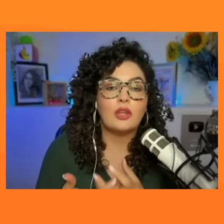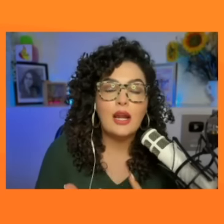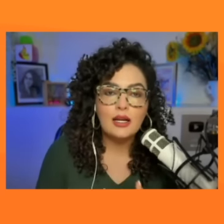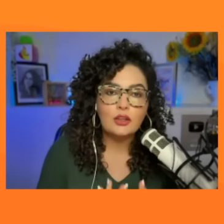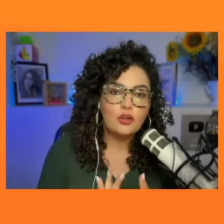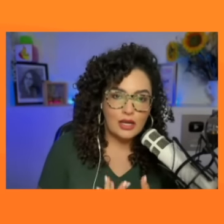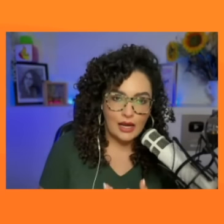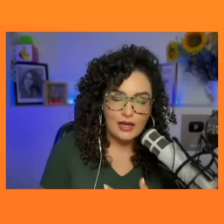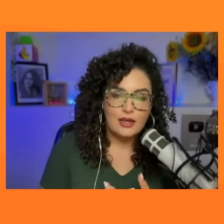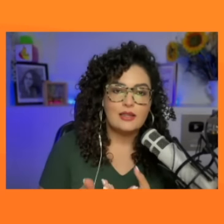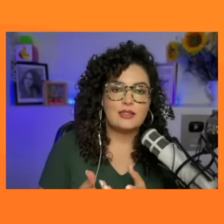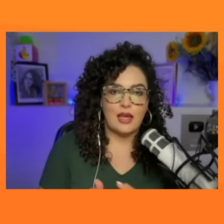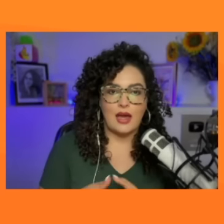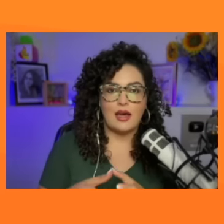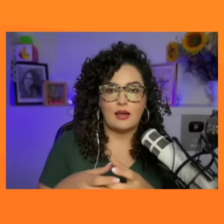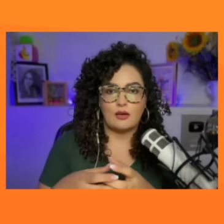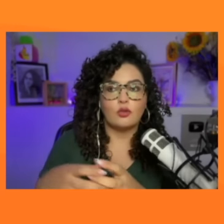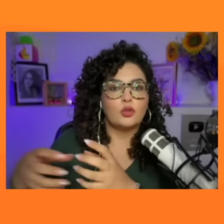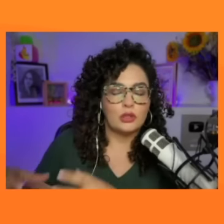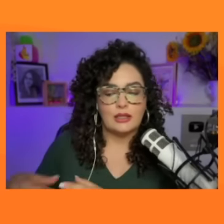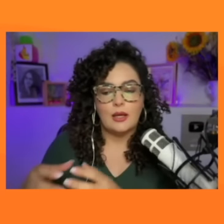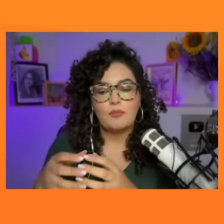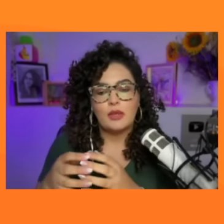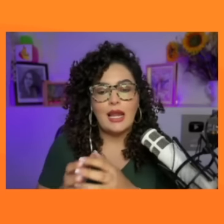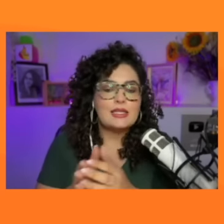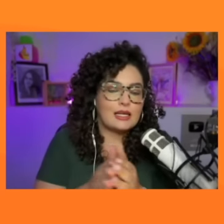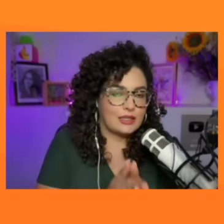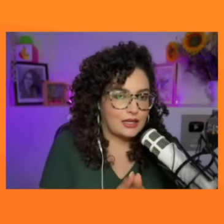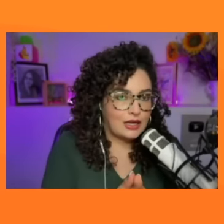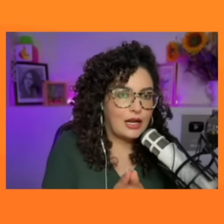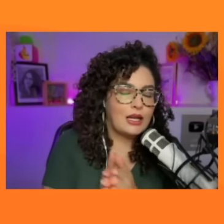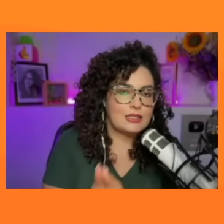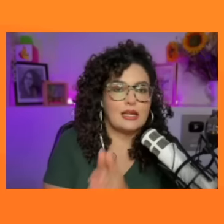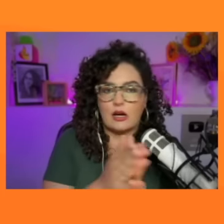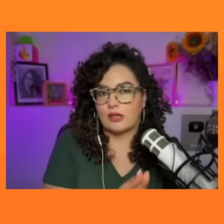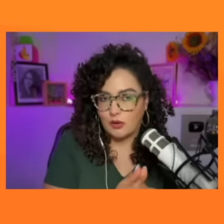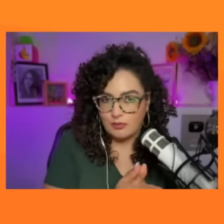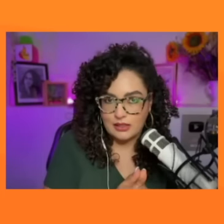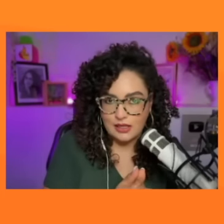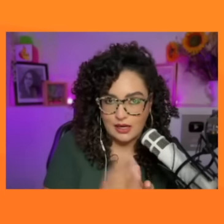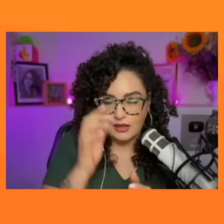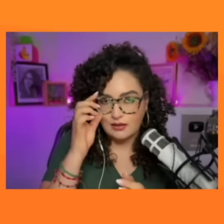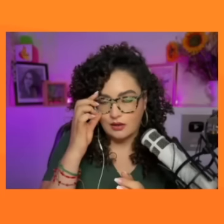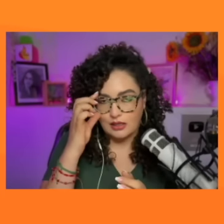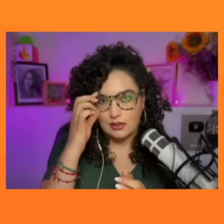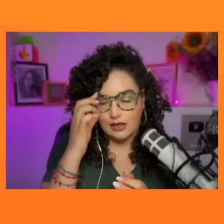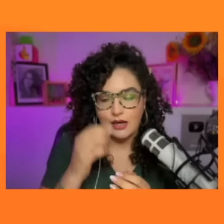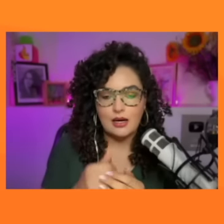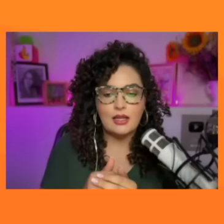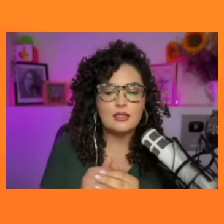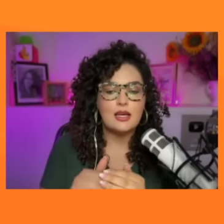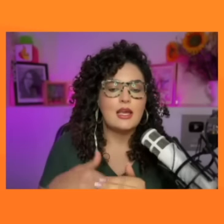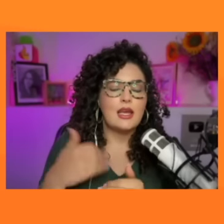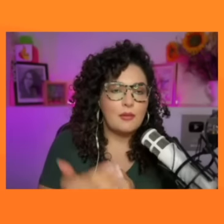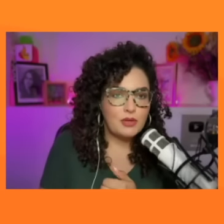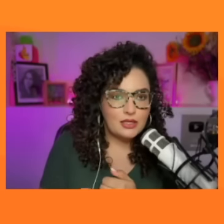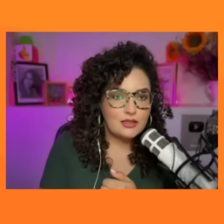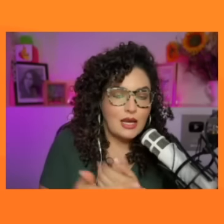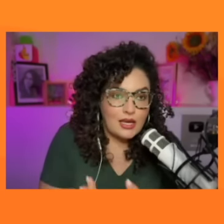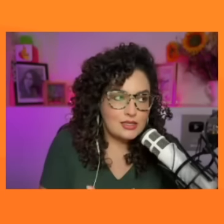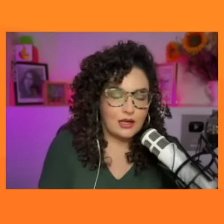organización territorial, sea contundente. La Secretaría General es el cargo que actualmente tiene Citlali Hernández, y